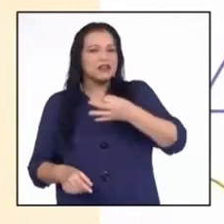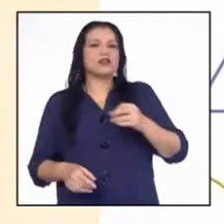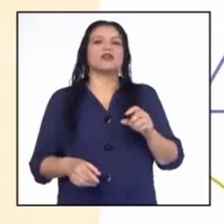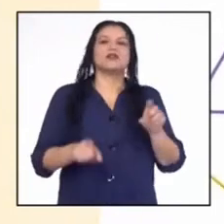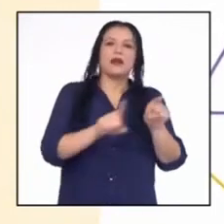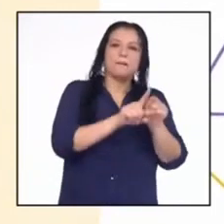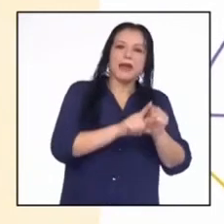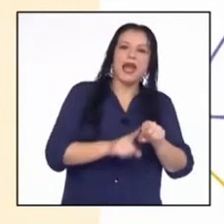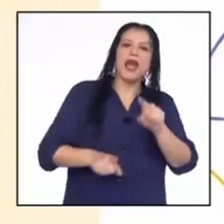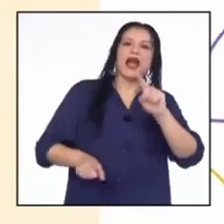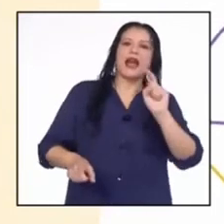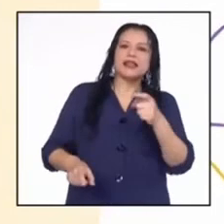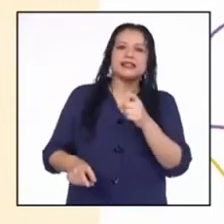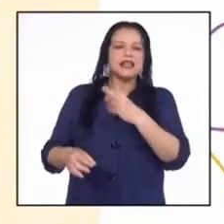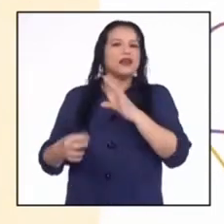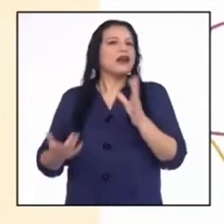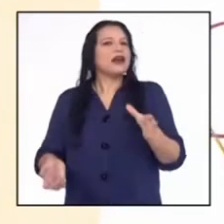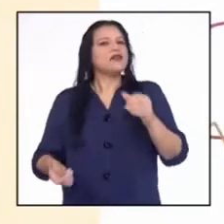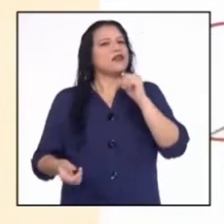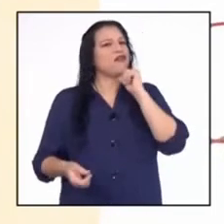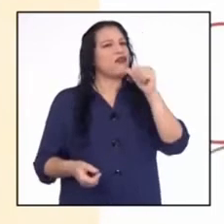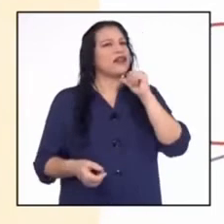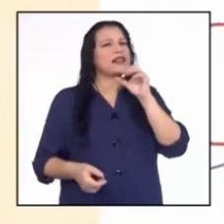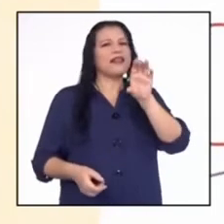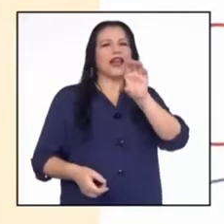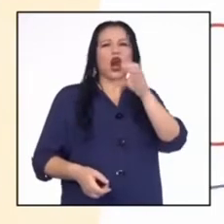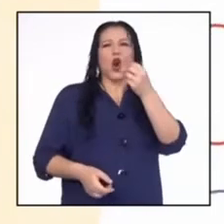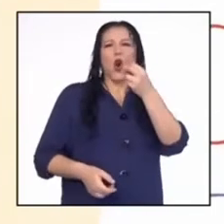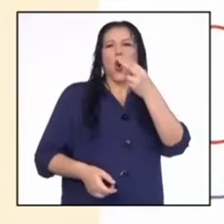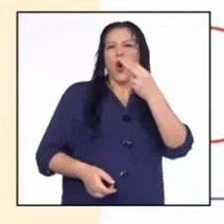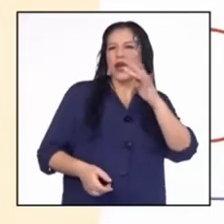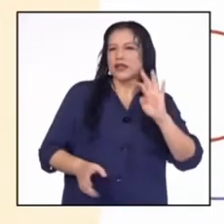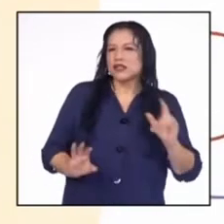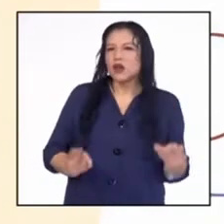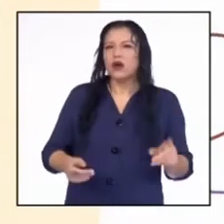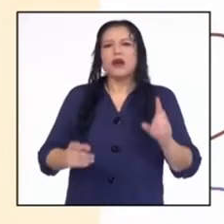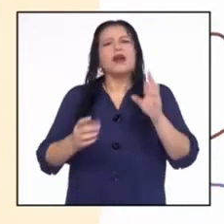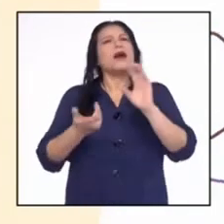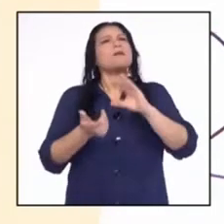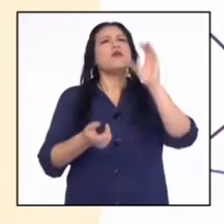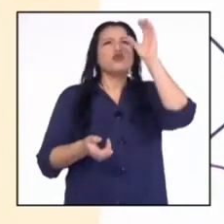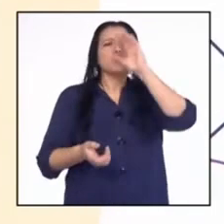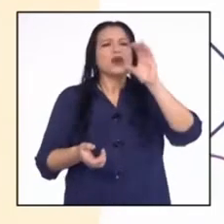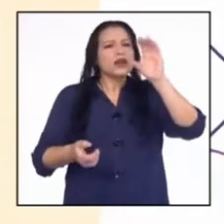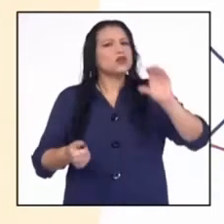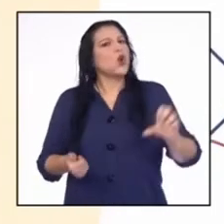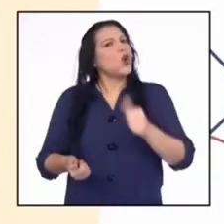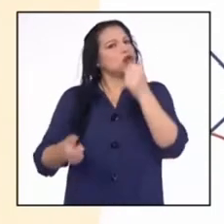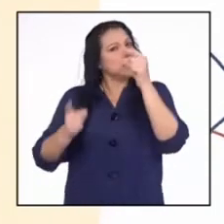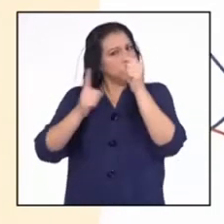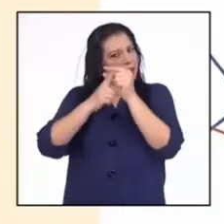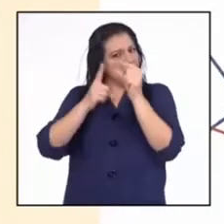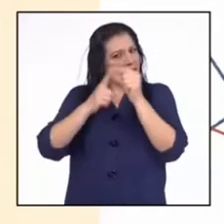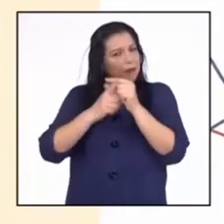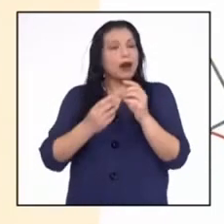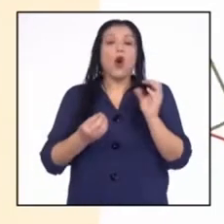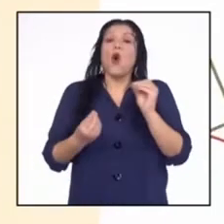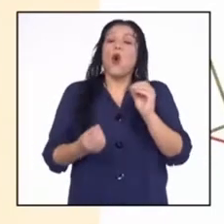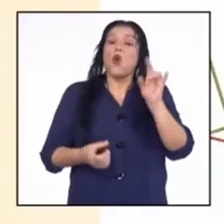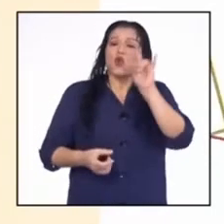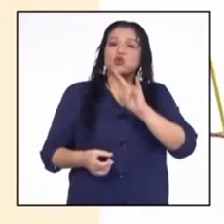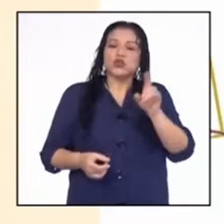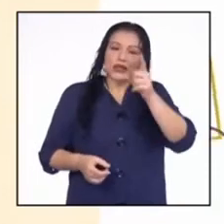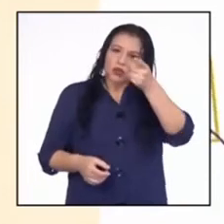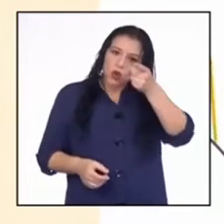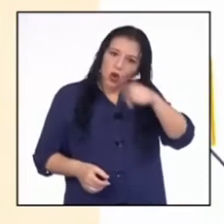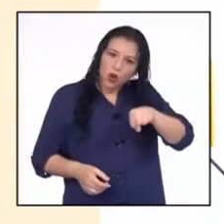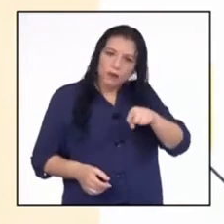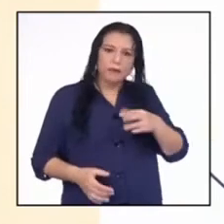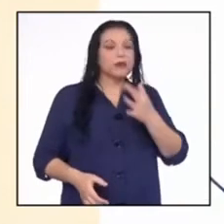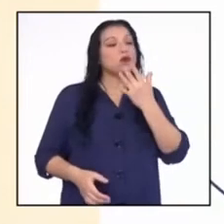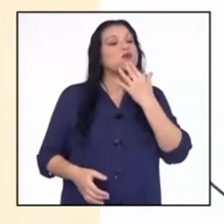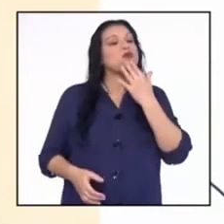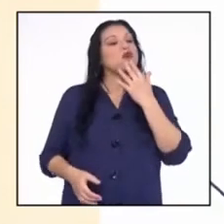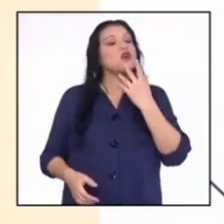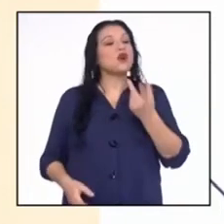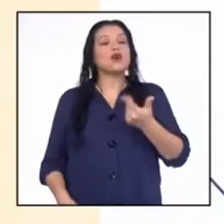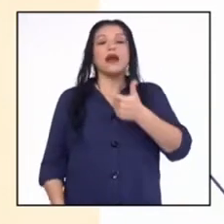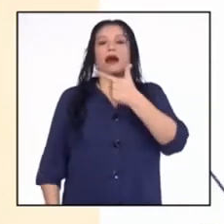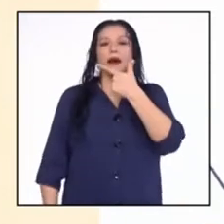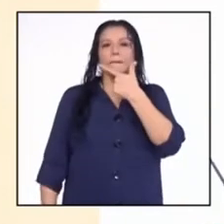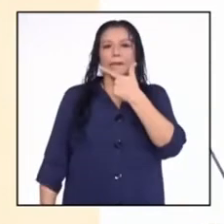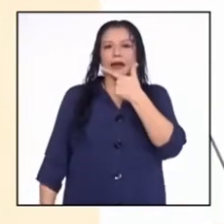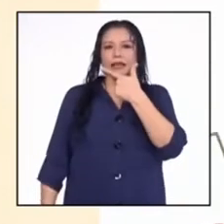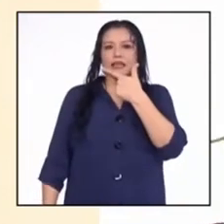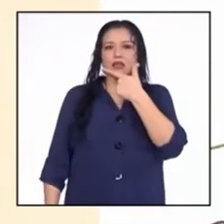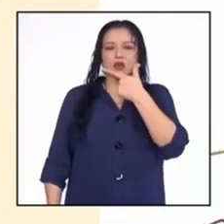Eso es un problema de cohesión que podrías ahorrar usando referentes adecuados o usando comas. Con color amarillo están todas